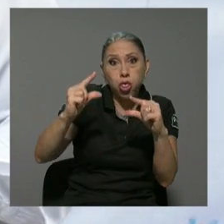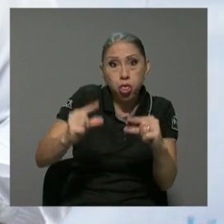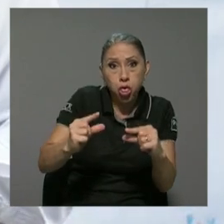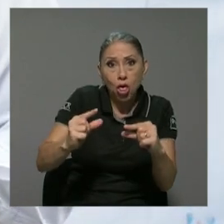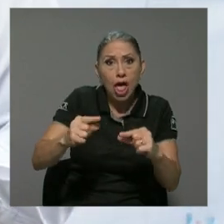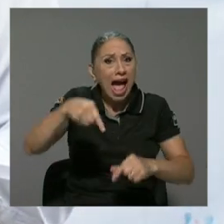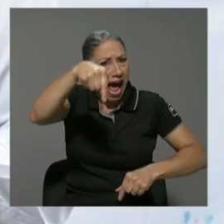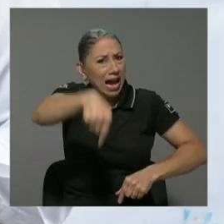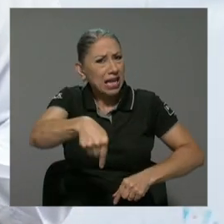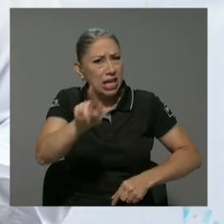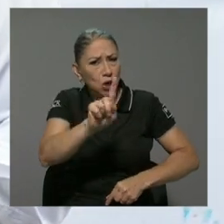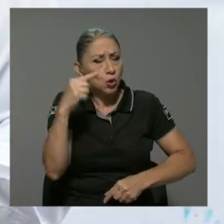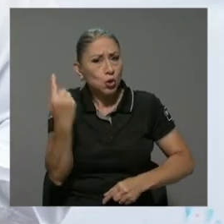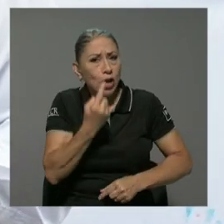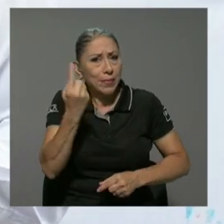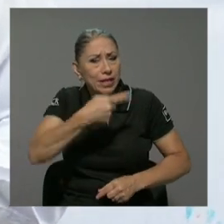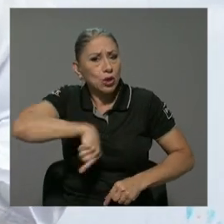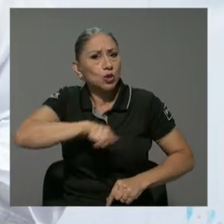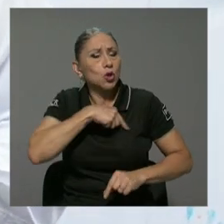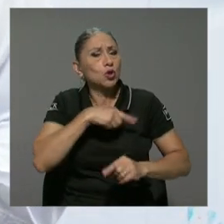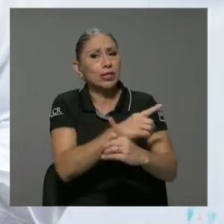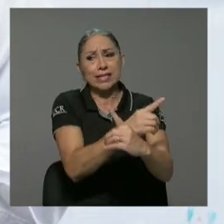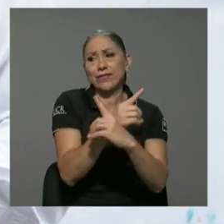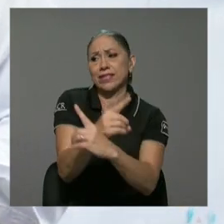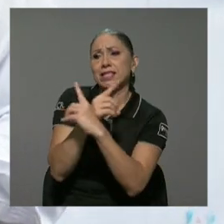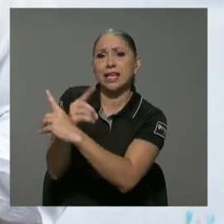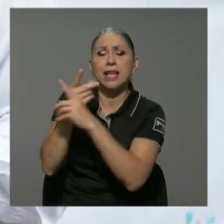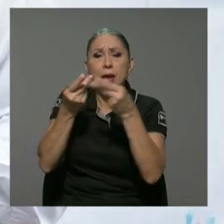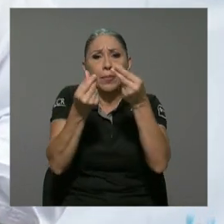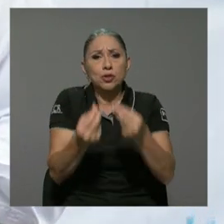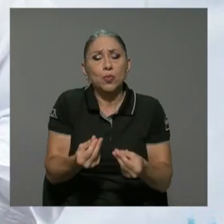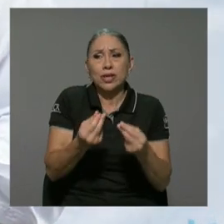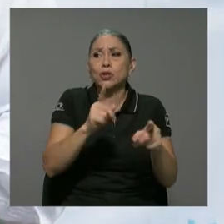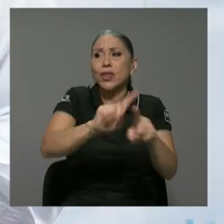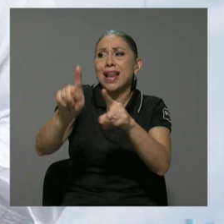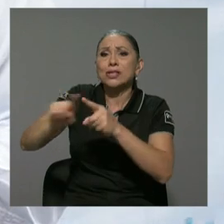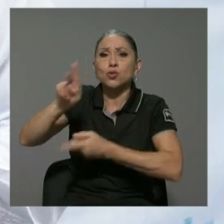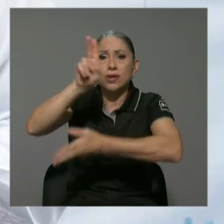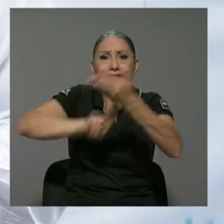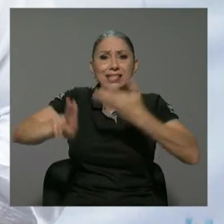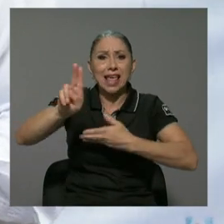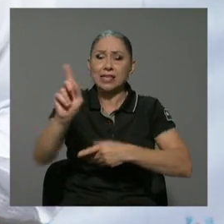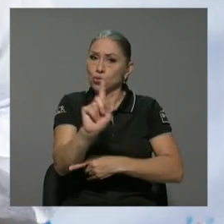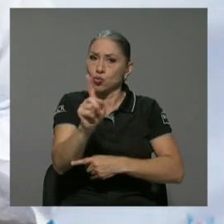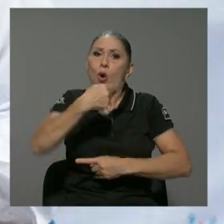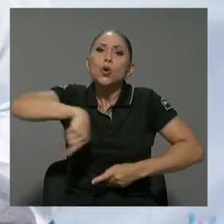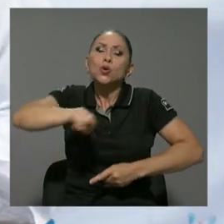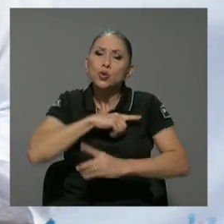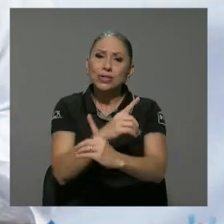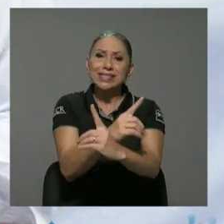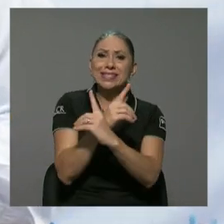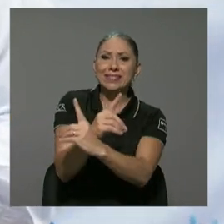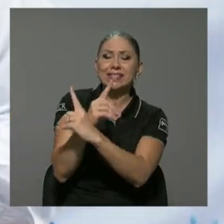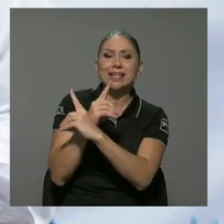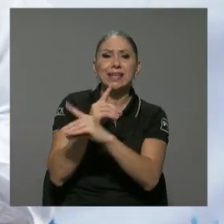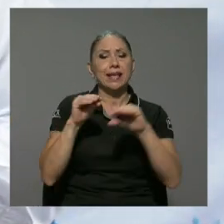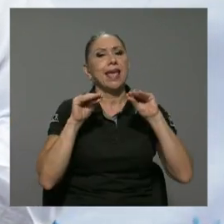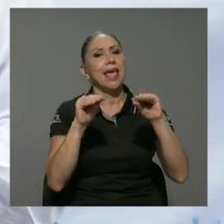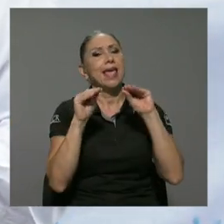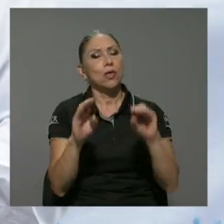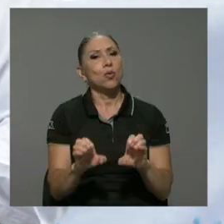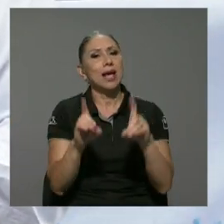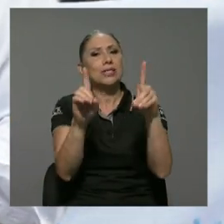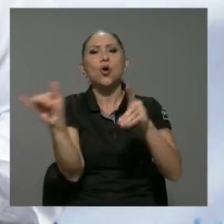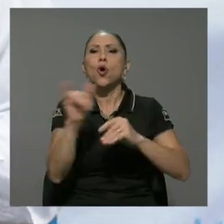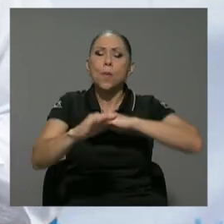defender únicamente el presupuesto de las universidades, se trata de defender la educación. La educación como pilar fundamental